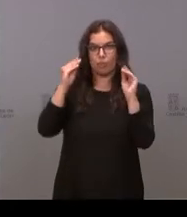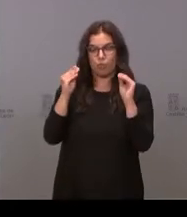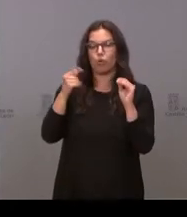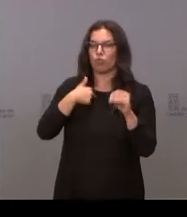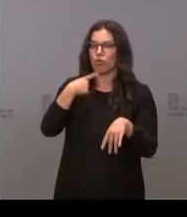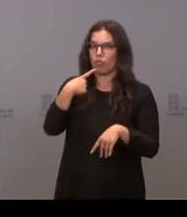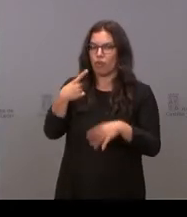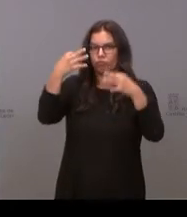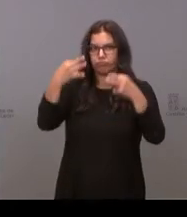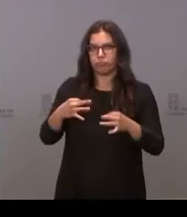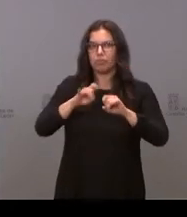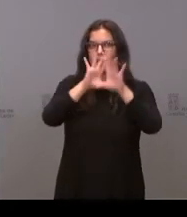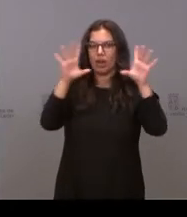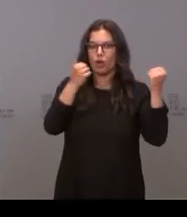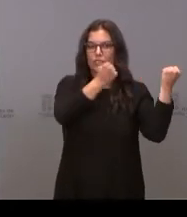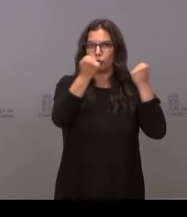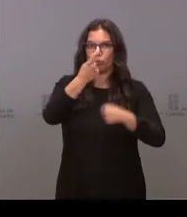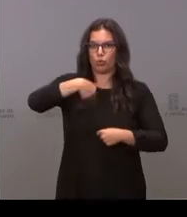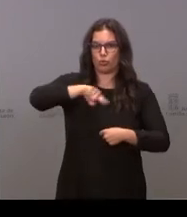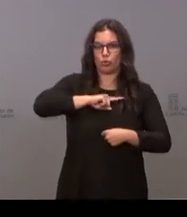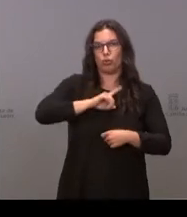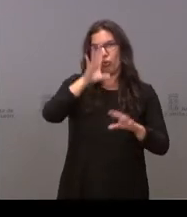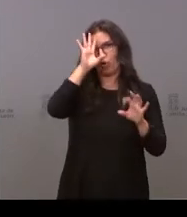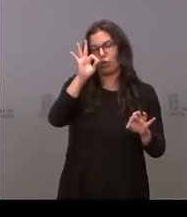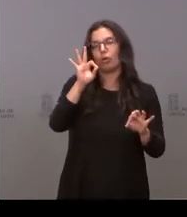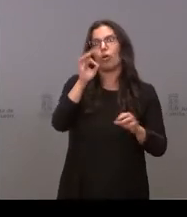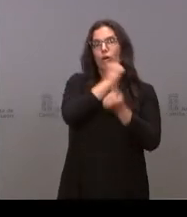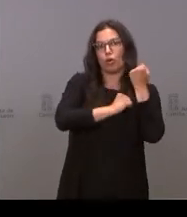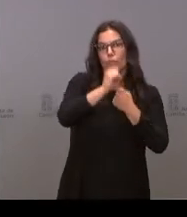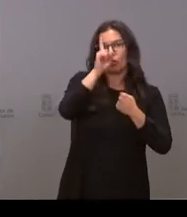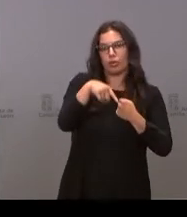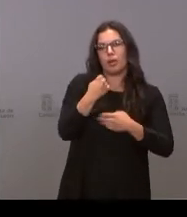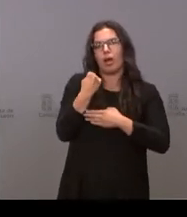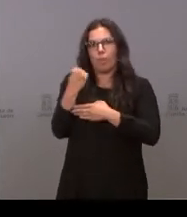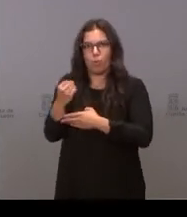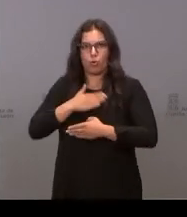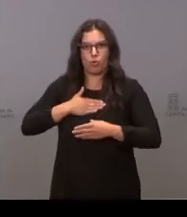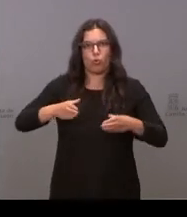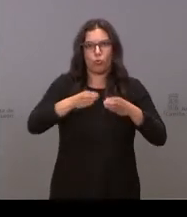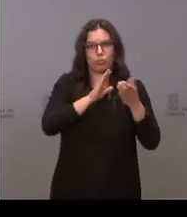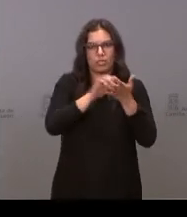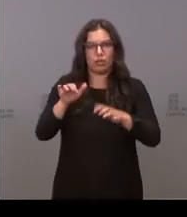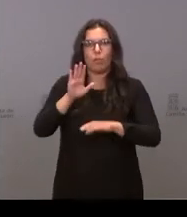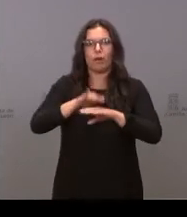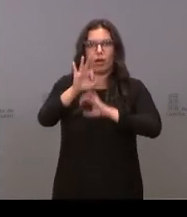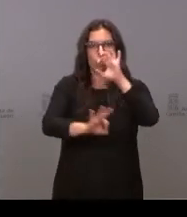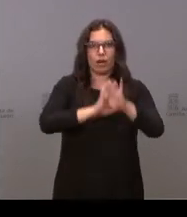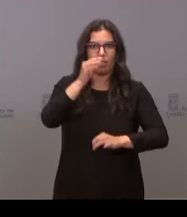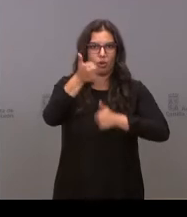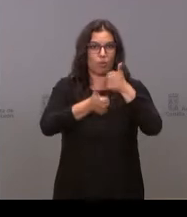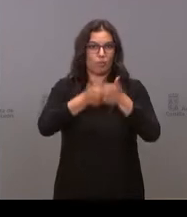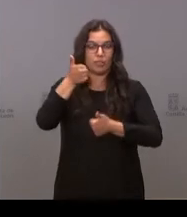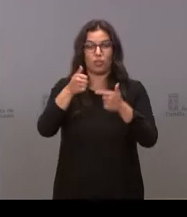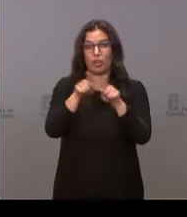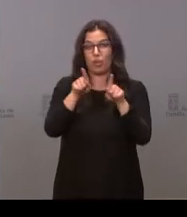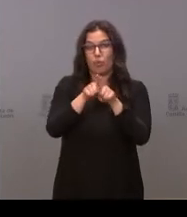con el apoyo institucional y, por supuesto, económico para poder celebrar esa competición, como hemos hecho